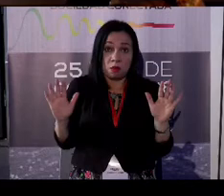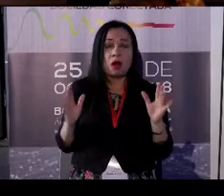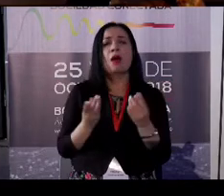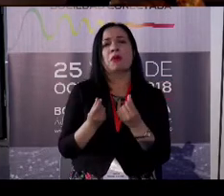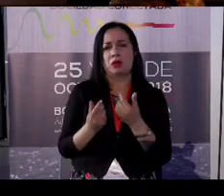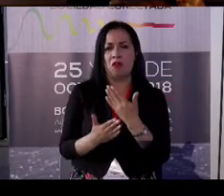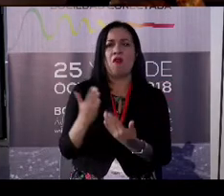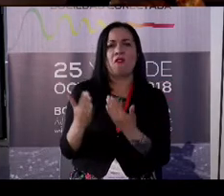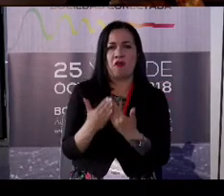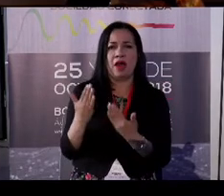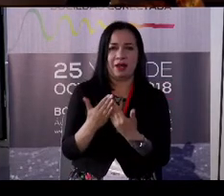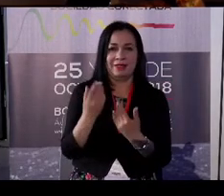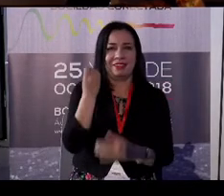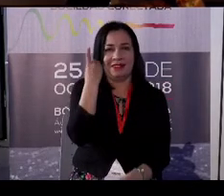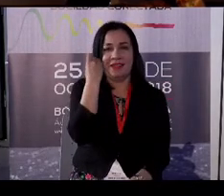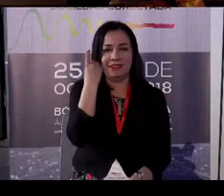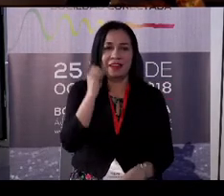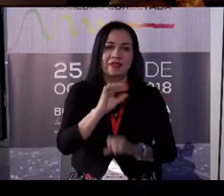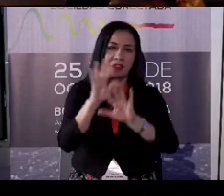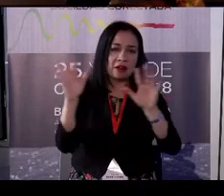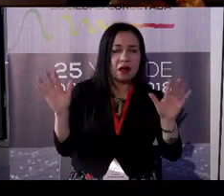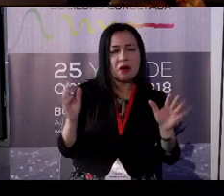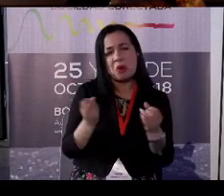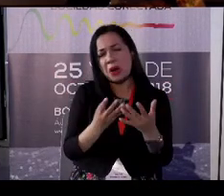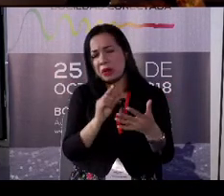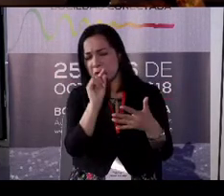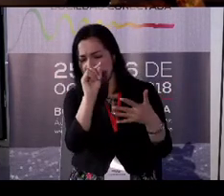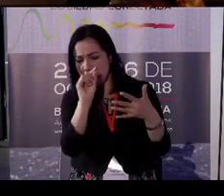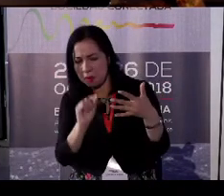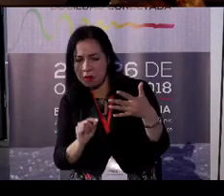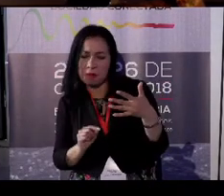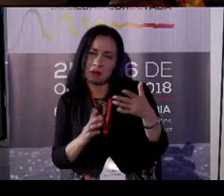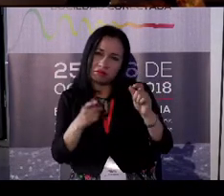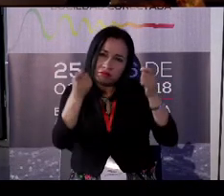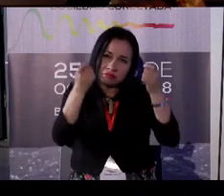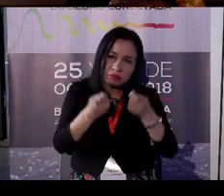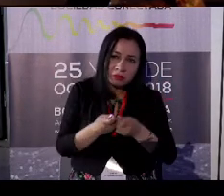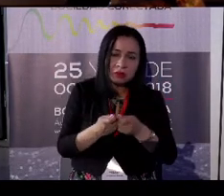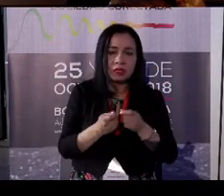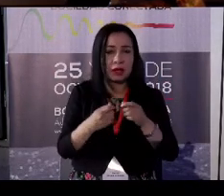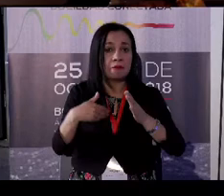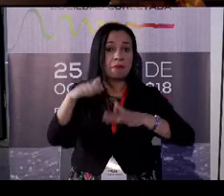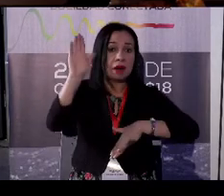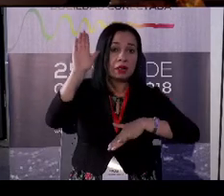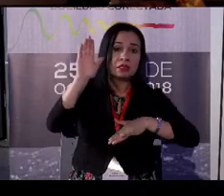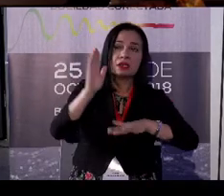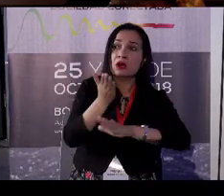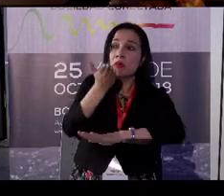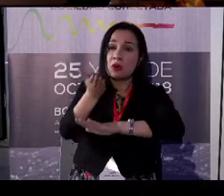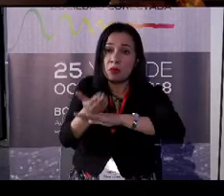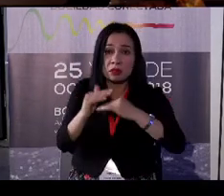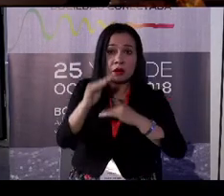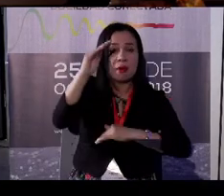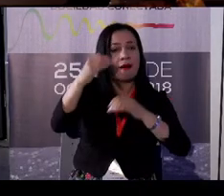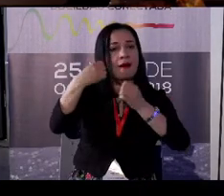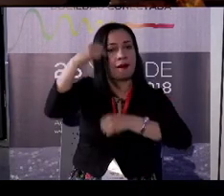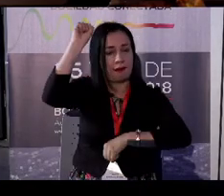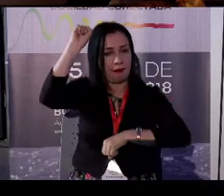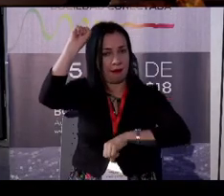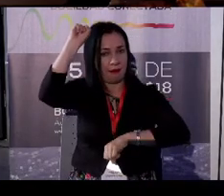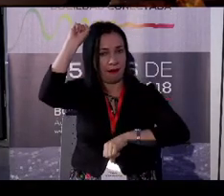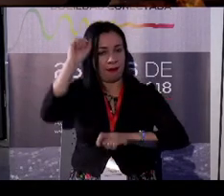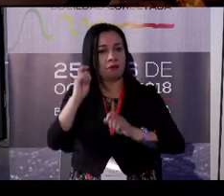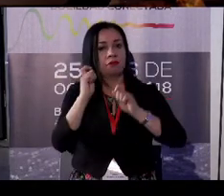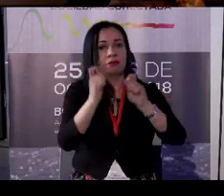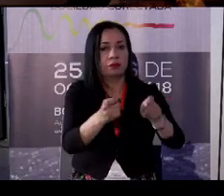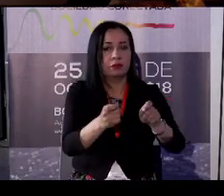fácil de entender porque uno lo rankea, ta, ta, ta, ta, ta, ta. El que más ofreció gana y luego una regla de